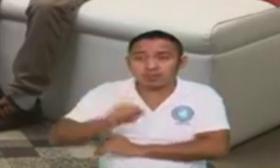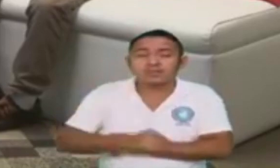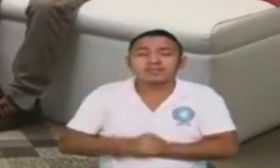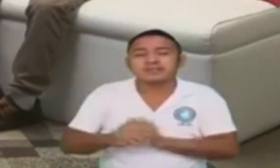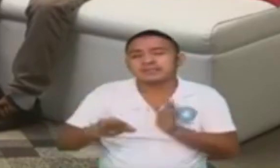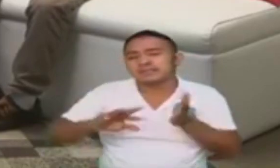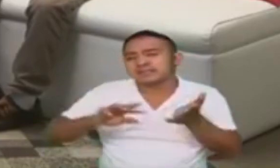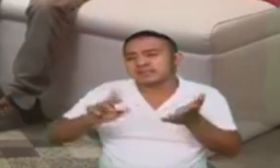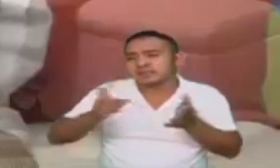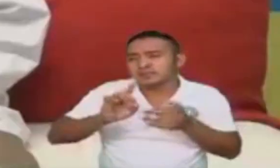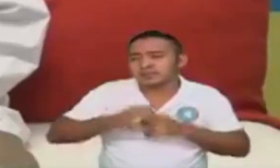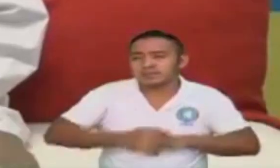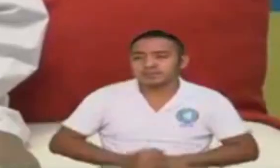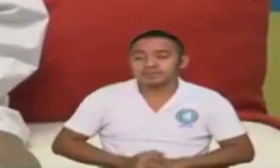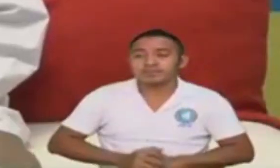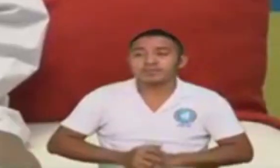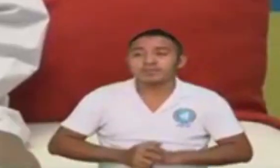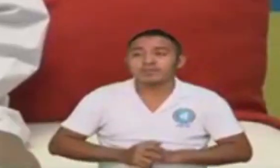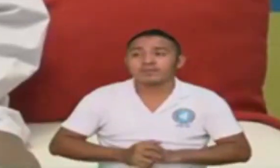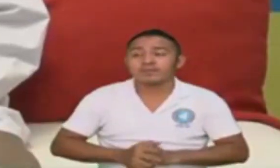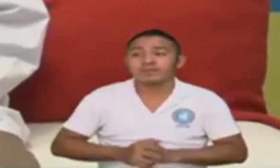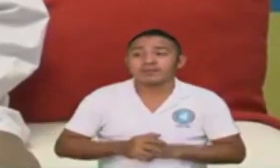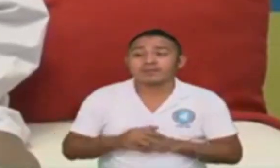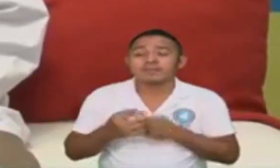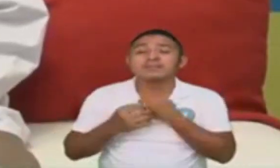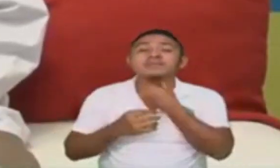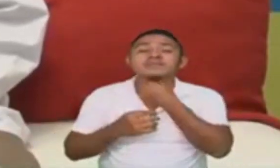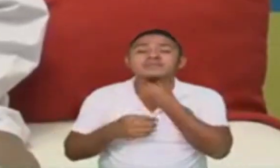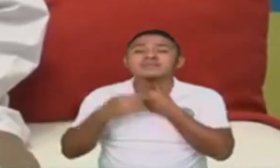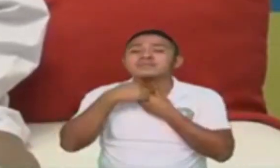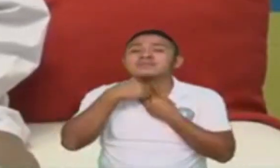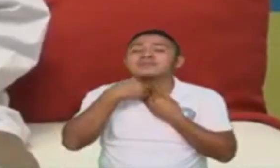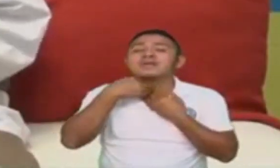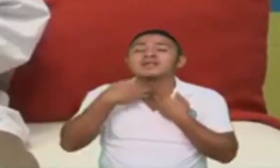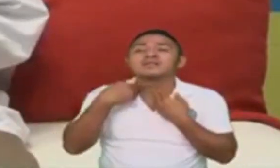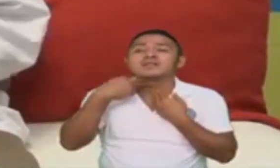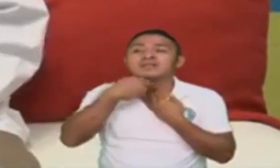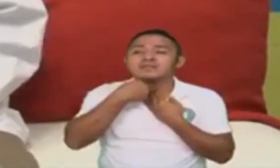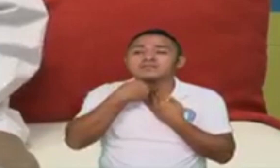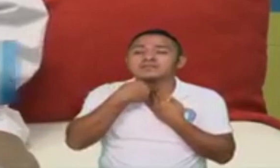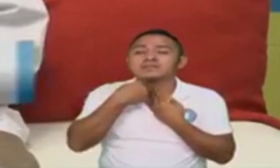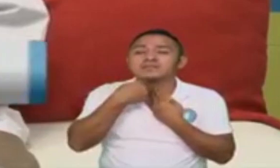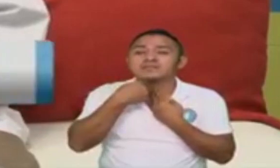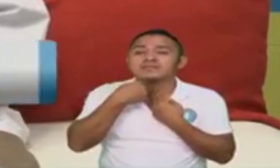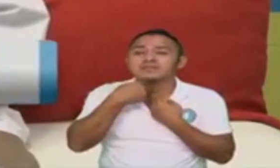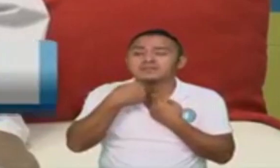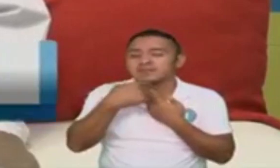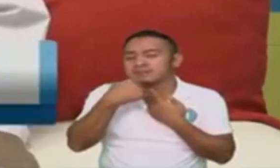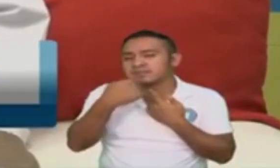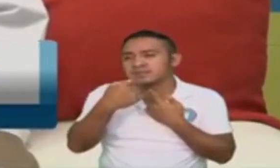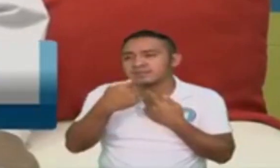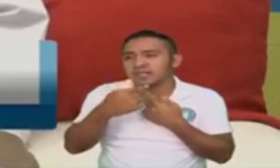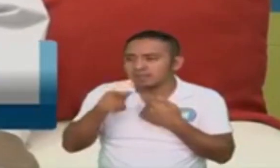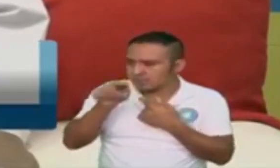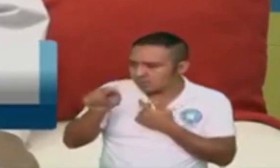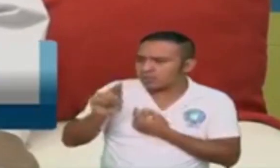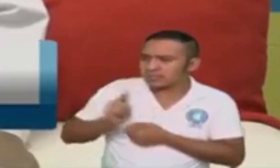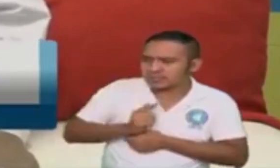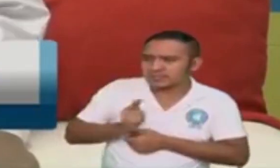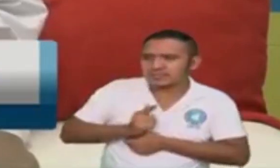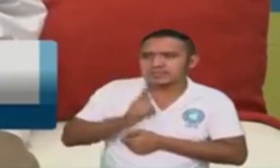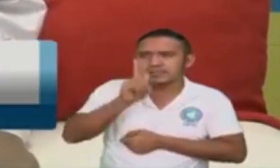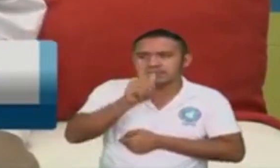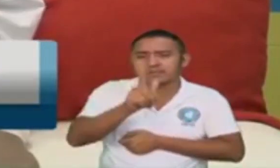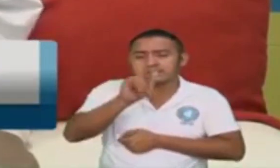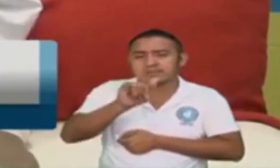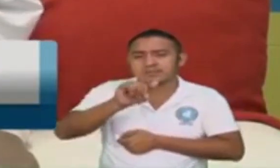es una glándula ubicada ahí en la porción anterior del cuello. La gente menciona así, tenés tiroides, ¿no? Pero